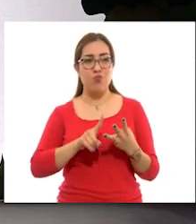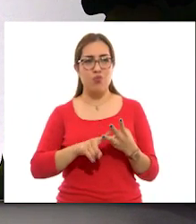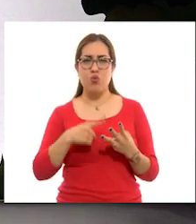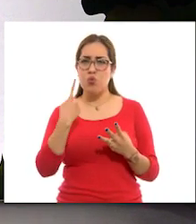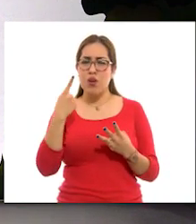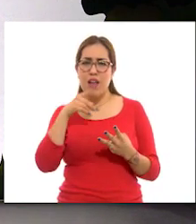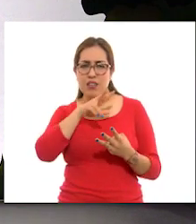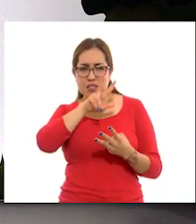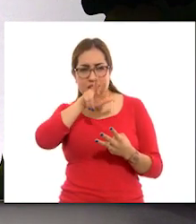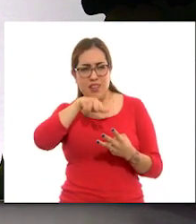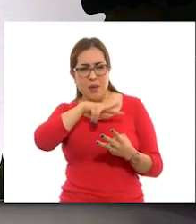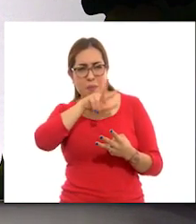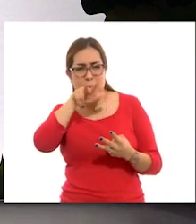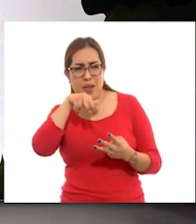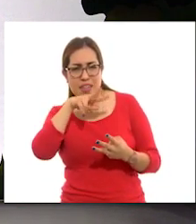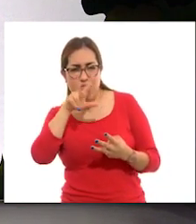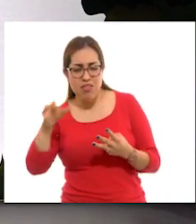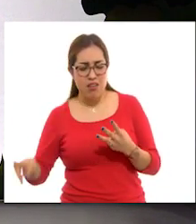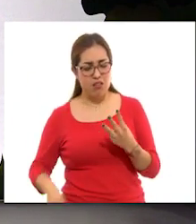serpiente.